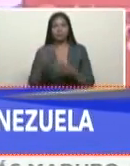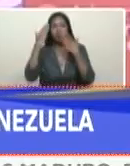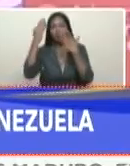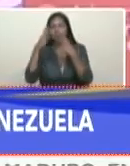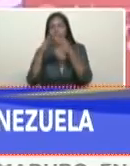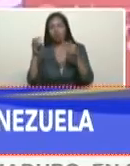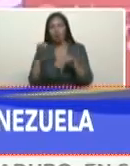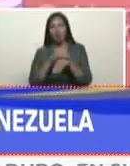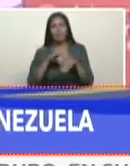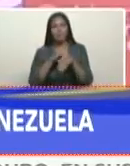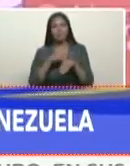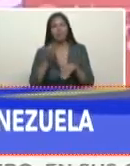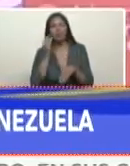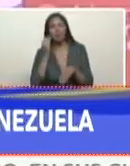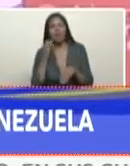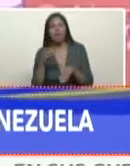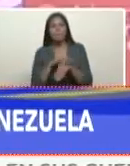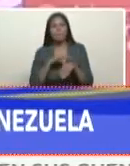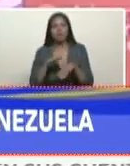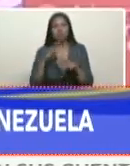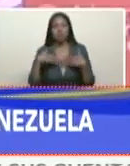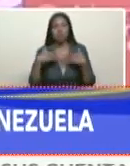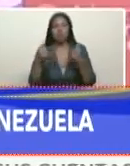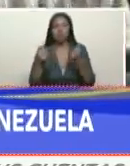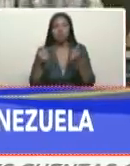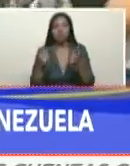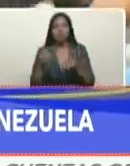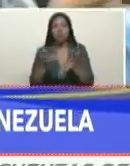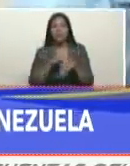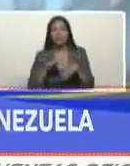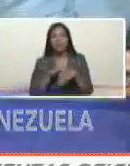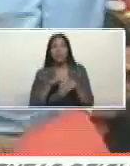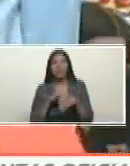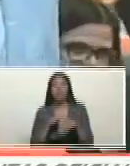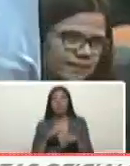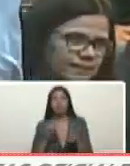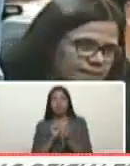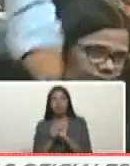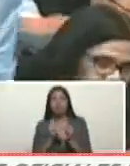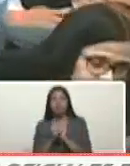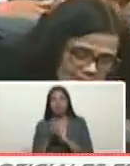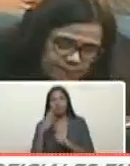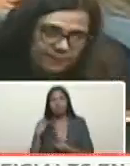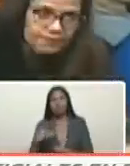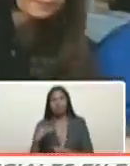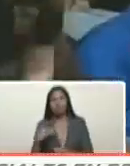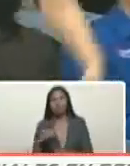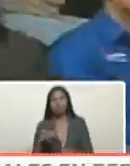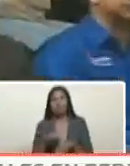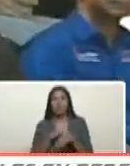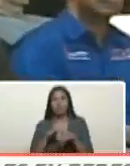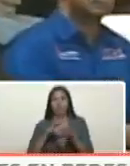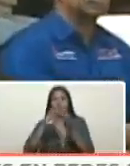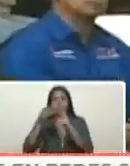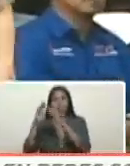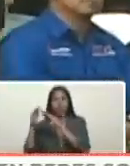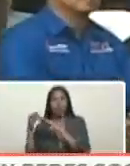la ministra de la Mujer, el ministro de la Salud, el ministro del Deporte y la Juventud, la ministra de las